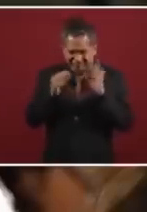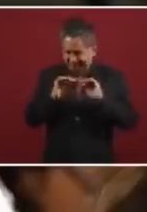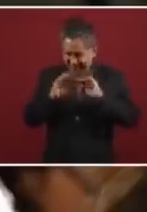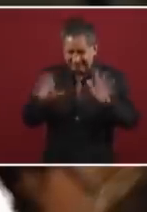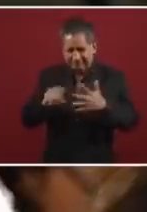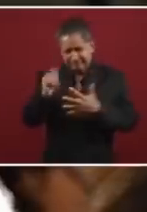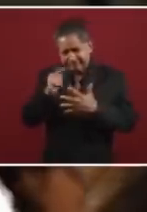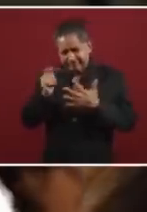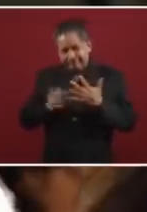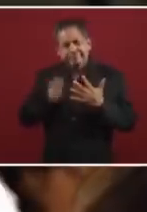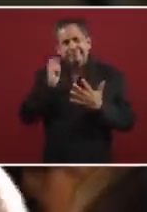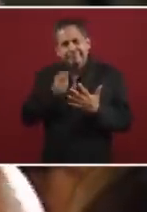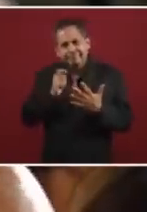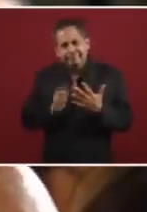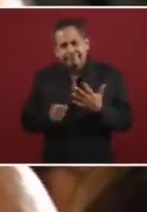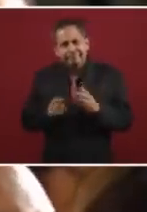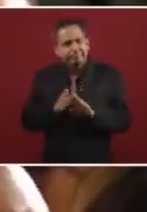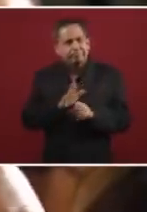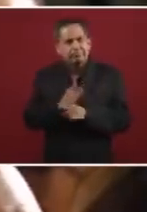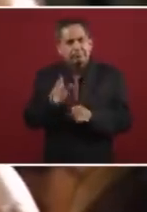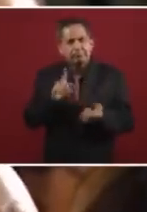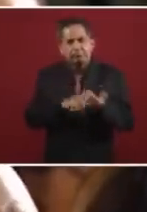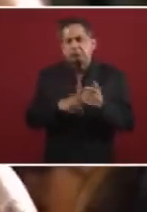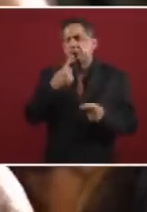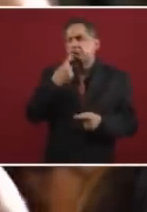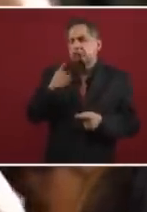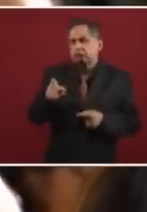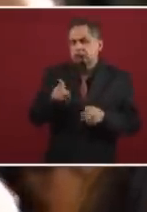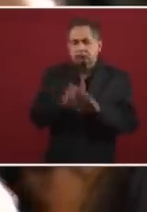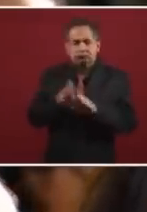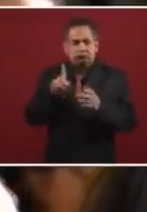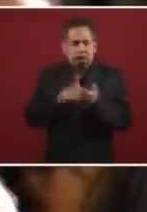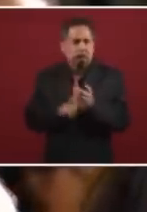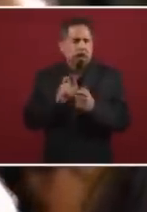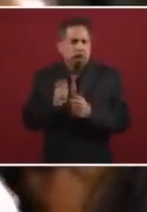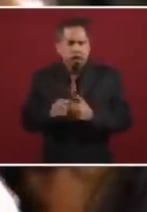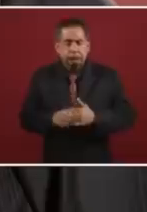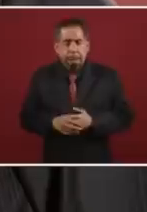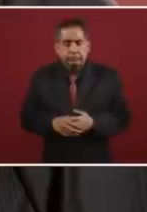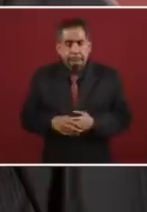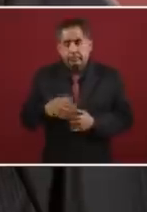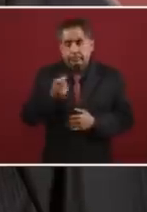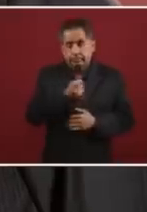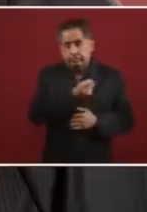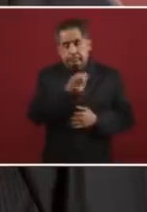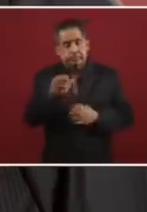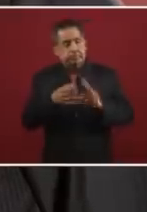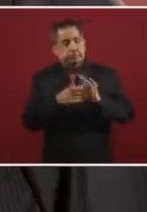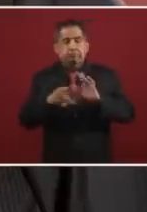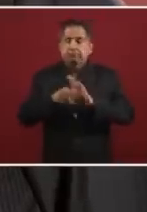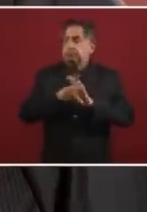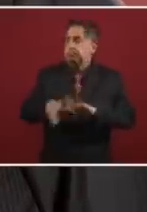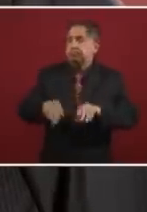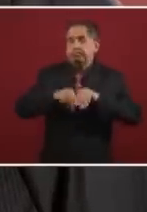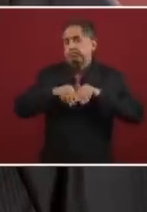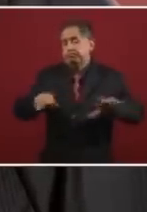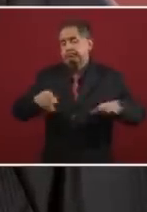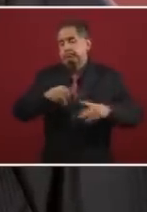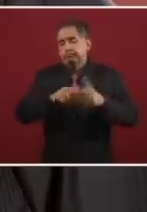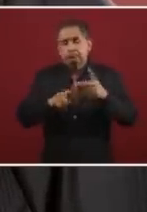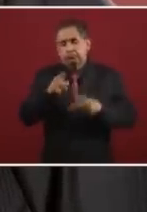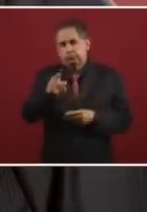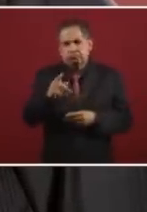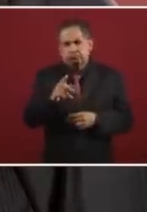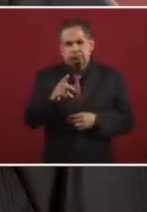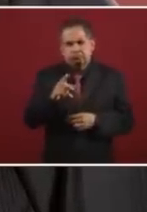sobre qué dirían estas estas denuncias sobre qué delitos también algunos medios publicaron que usted